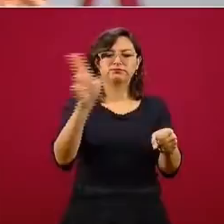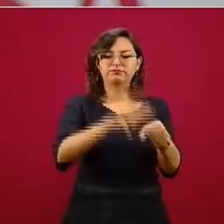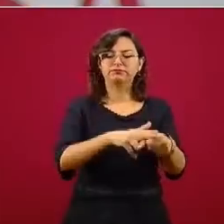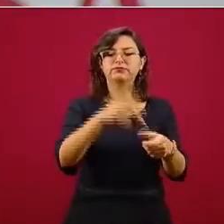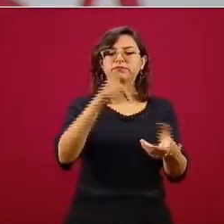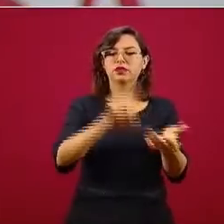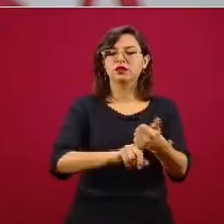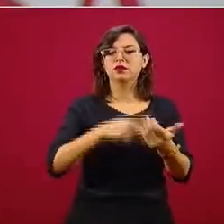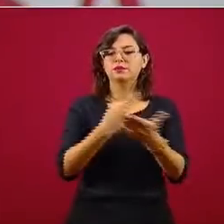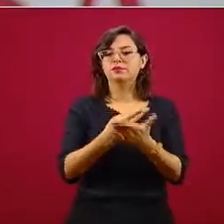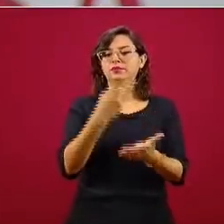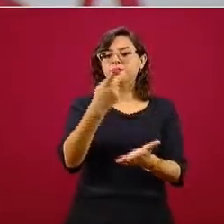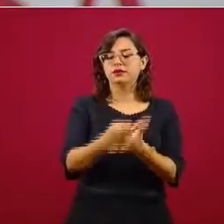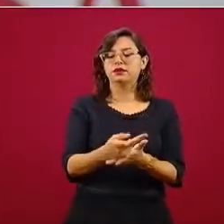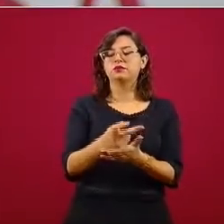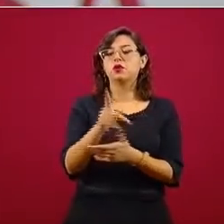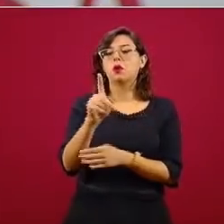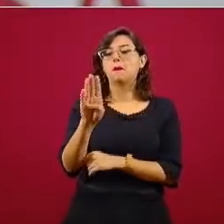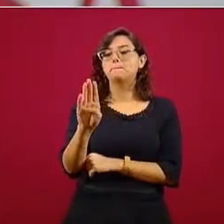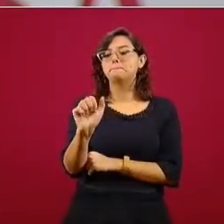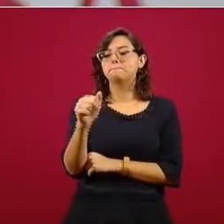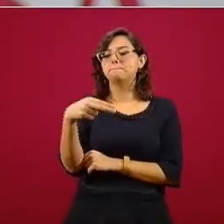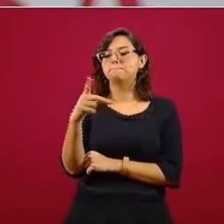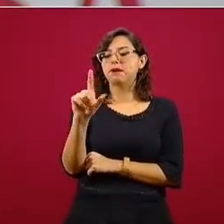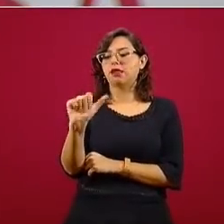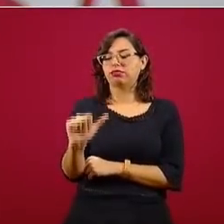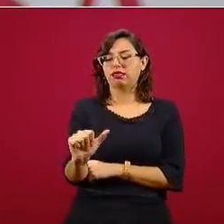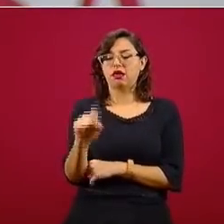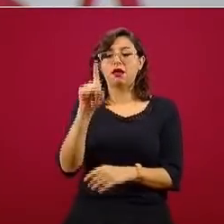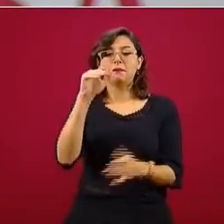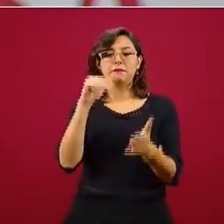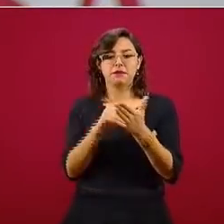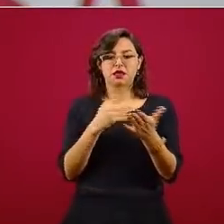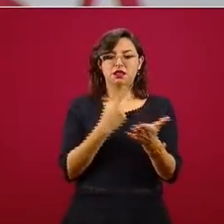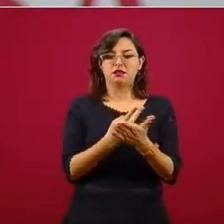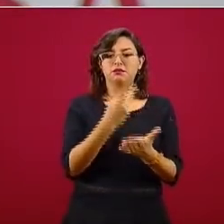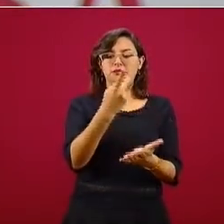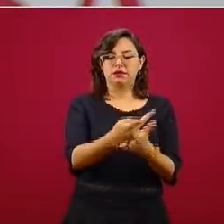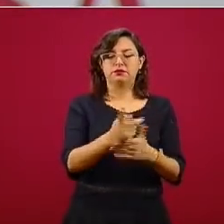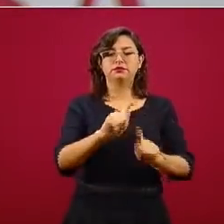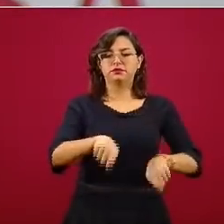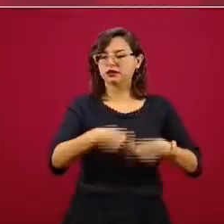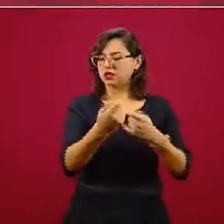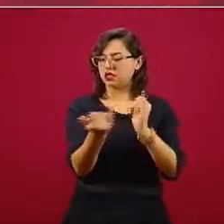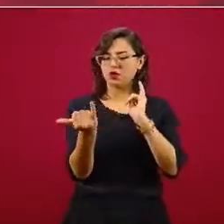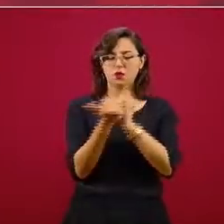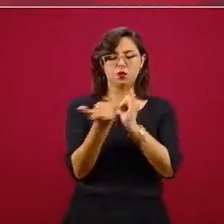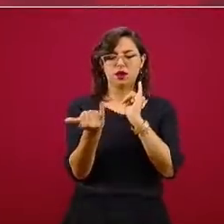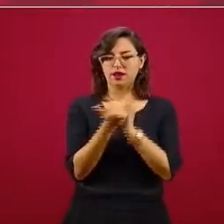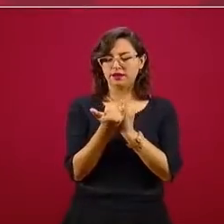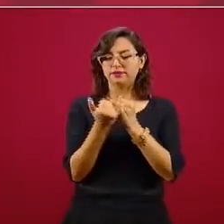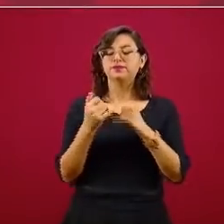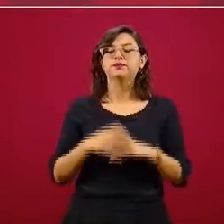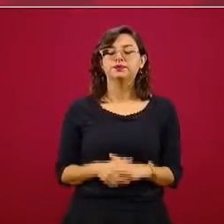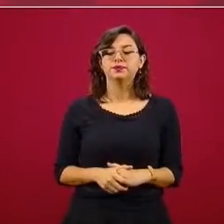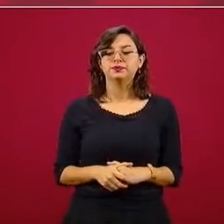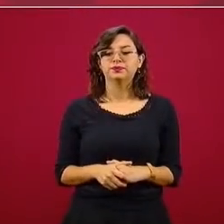para las 1000 condecoraciones del personal médico, y como lo señalaba, en el